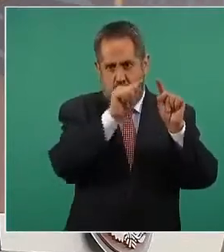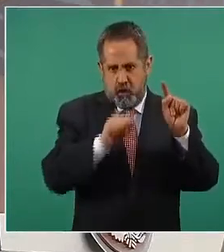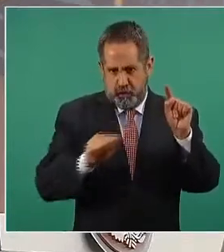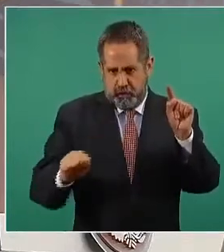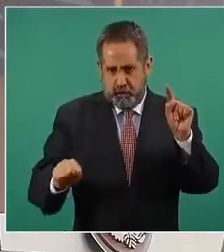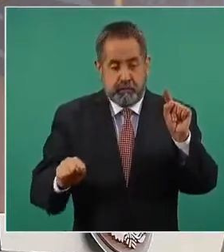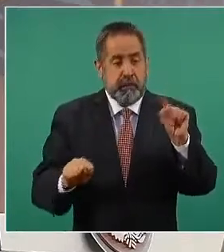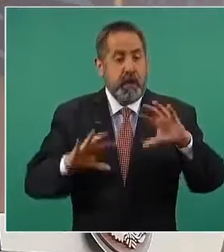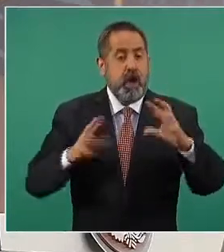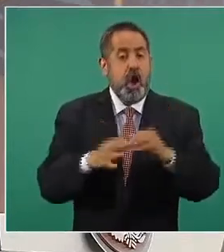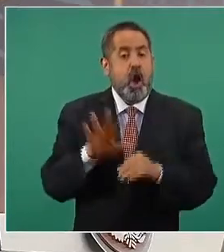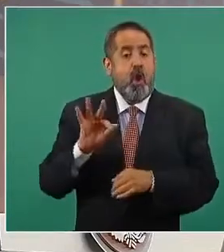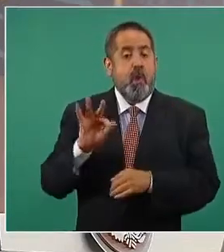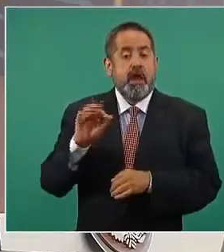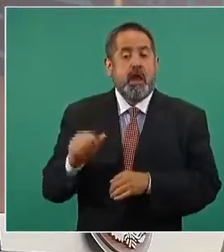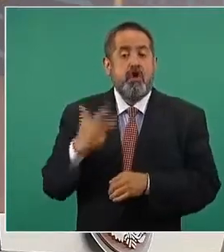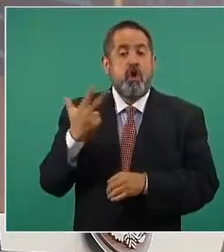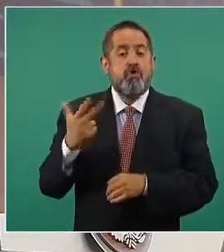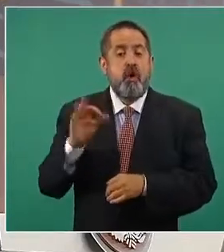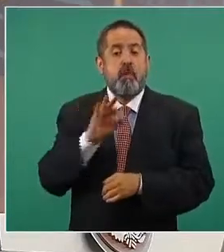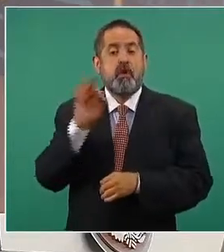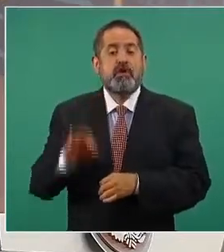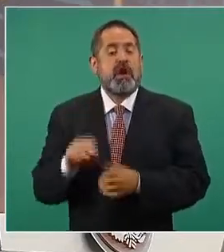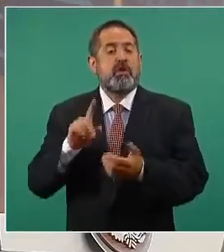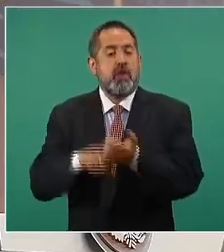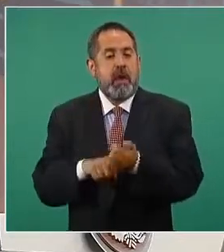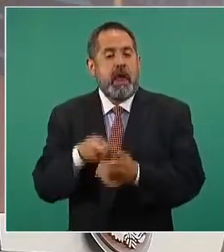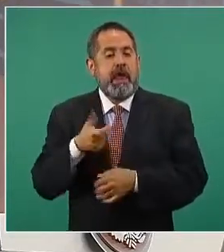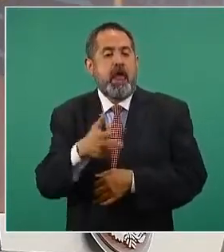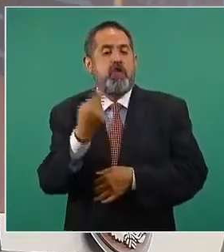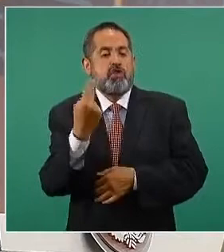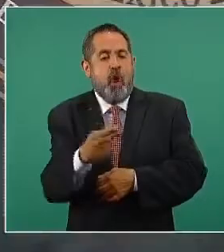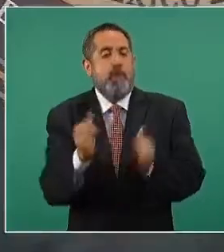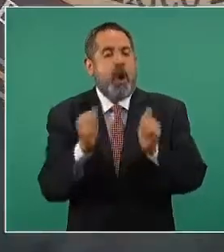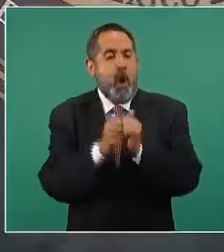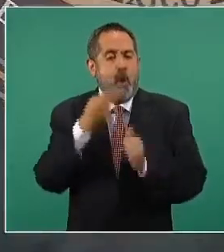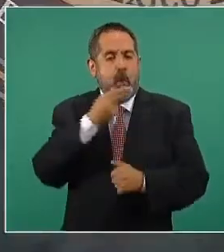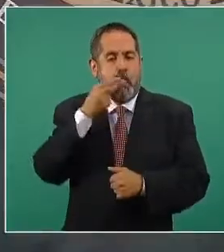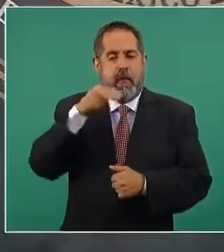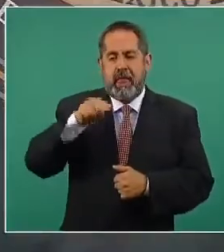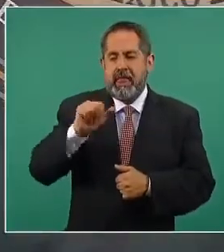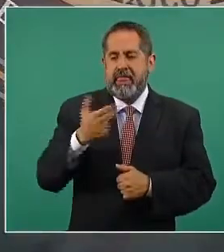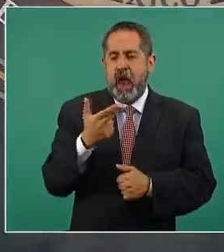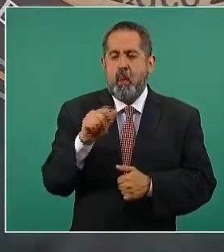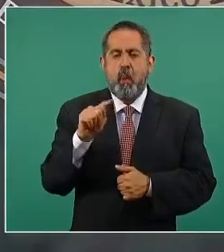el 48% tiene nombre náhuatl.